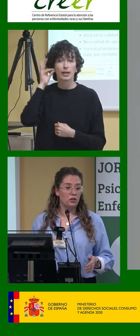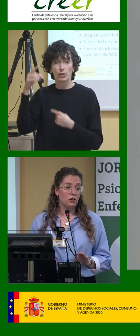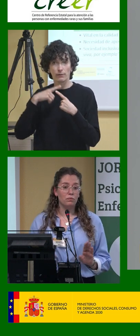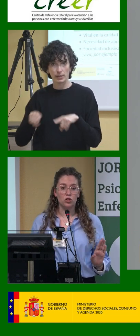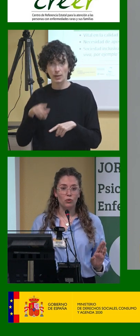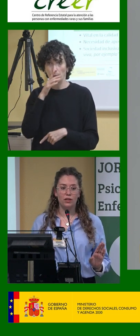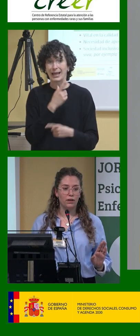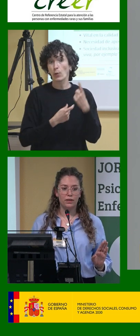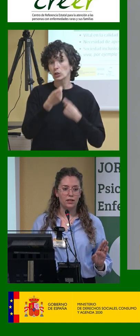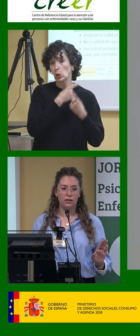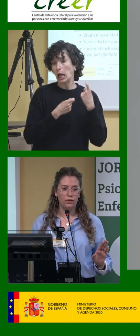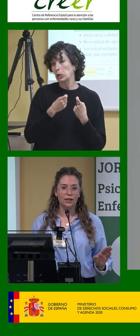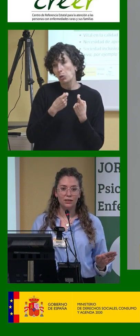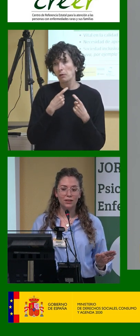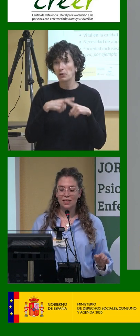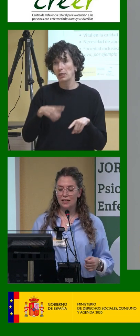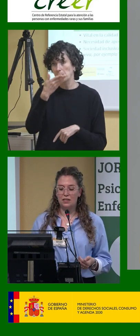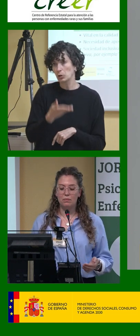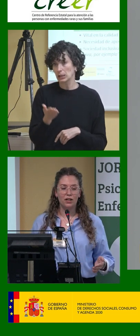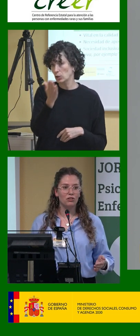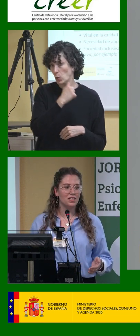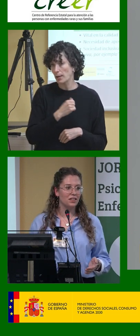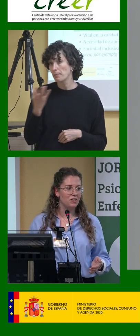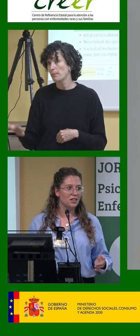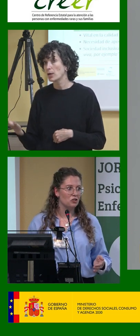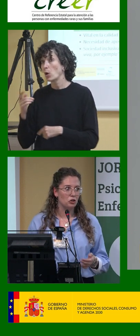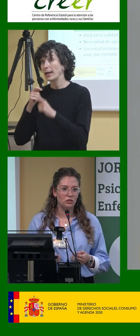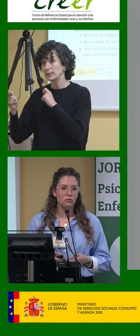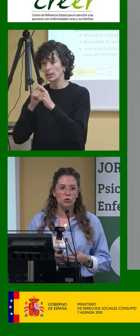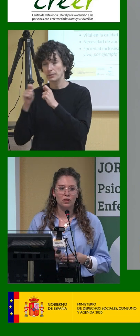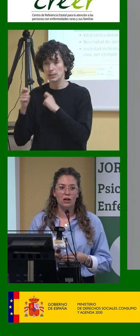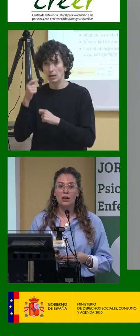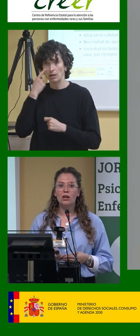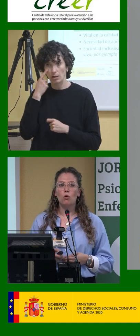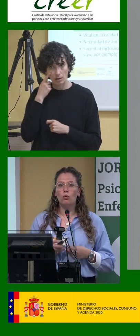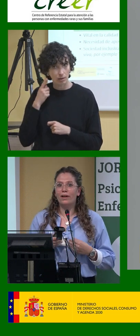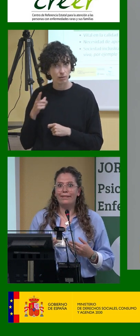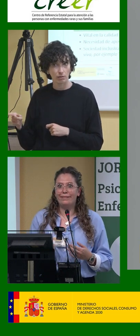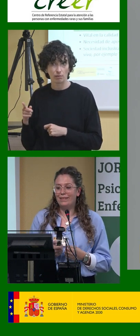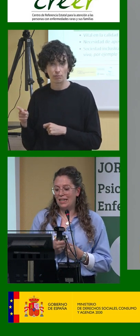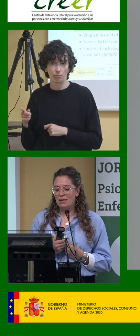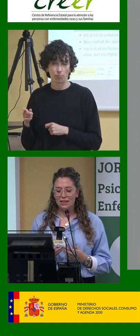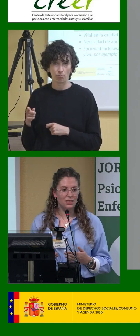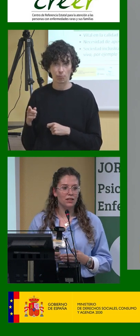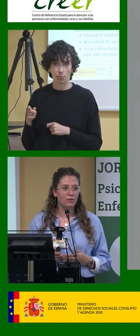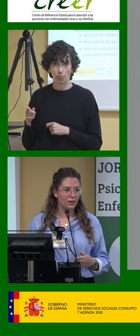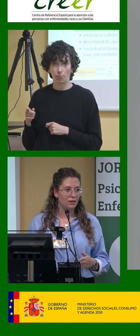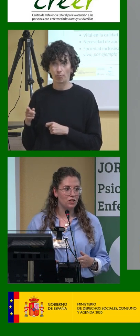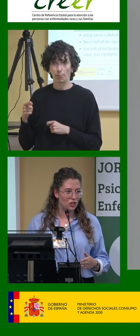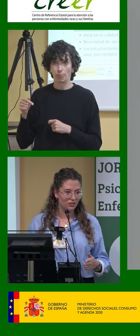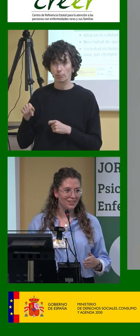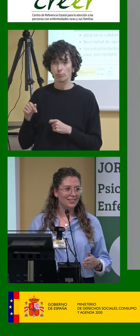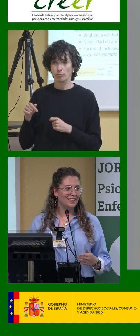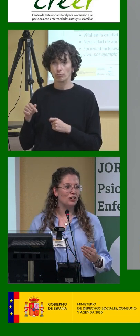el cuestionario vemos que no hay diferencias significativas y, sin embargo, en las entrevistas nos encontramos contra una tremendísima